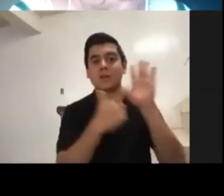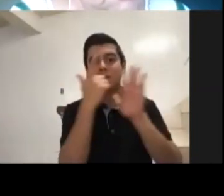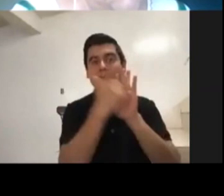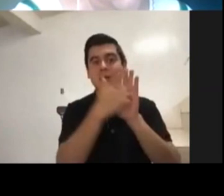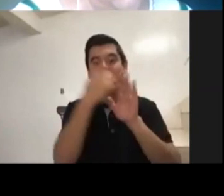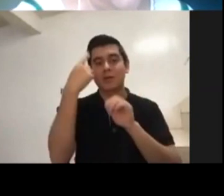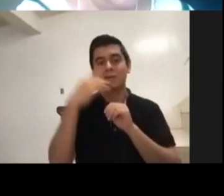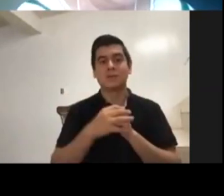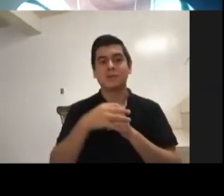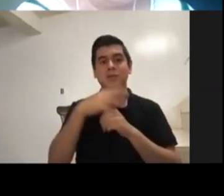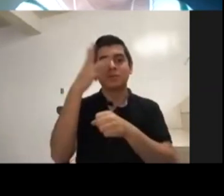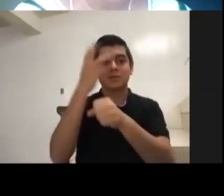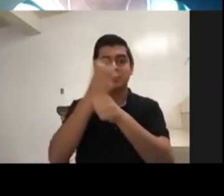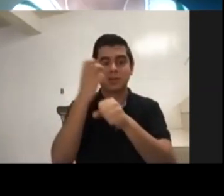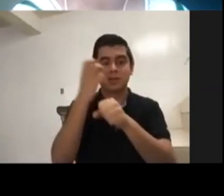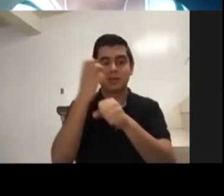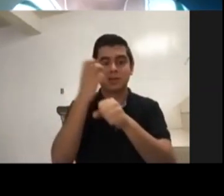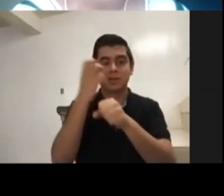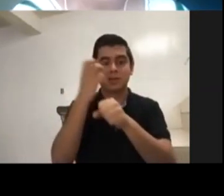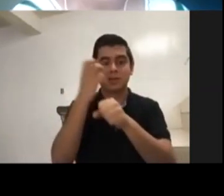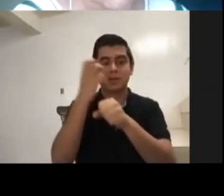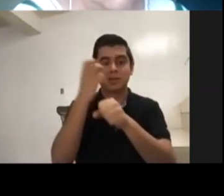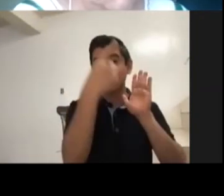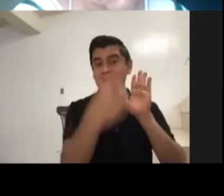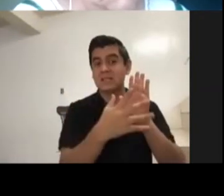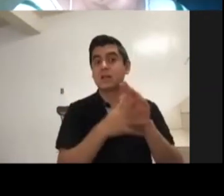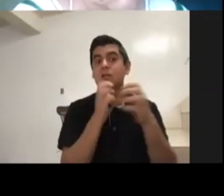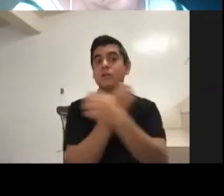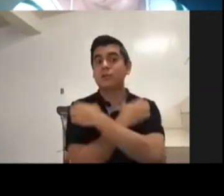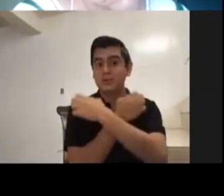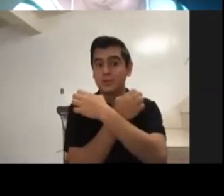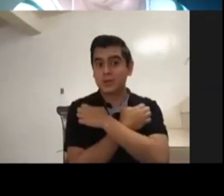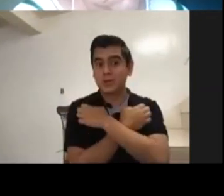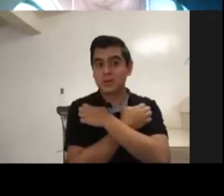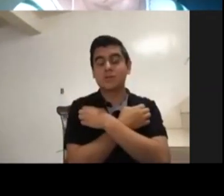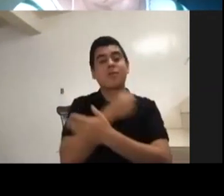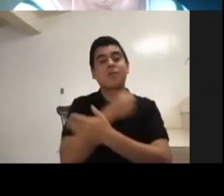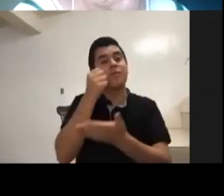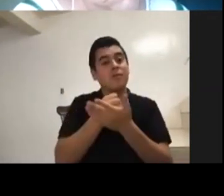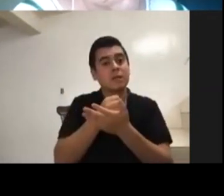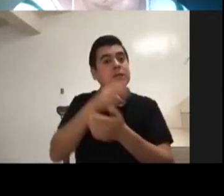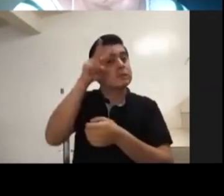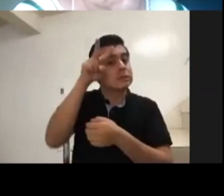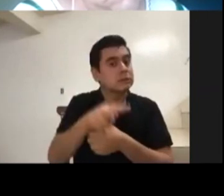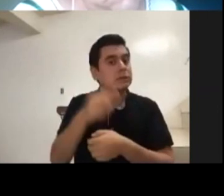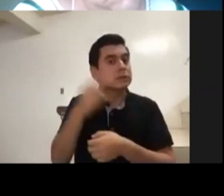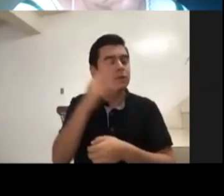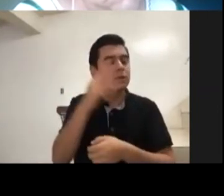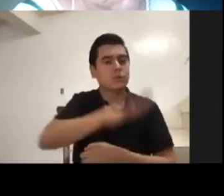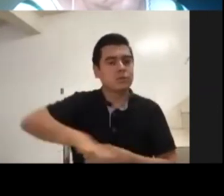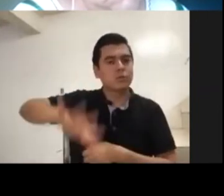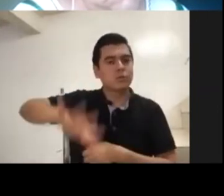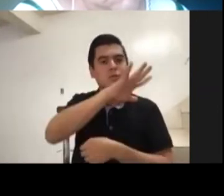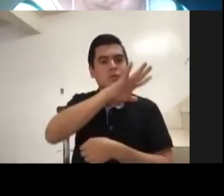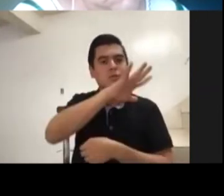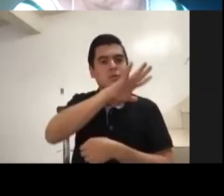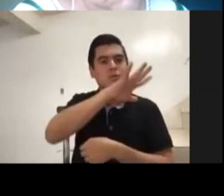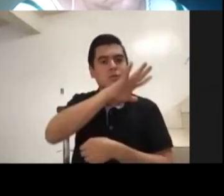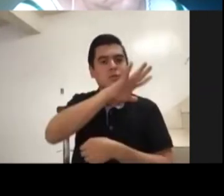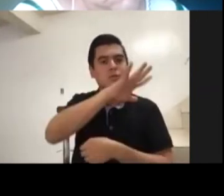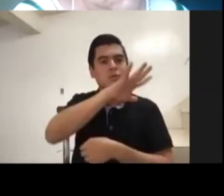educación no solo es obligatoria, gratuita, laica, sino también inclusiva. Esta